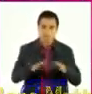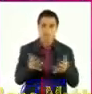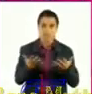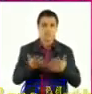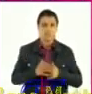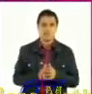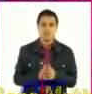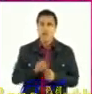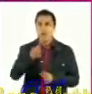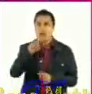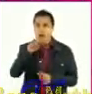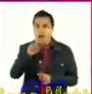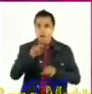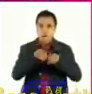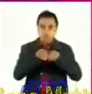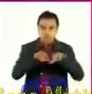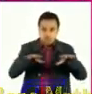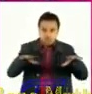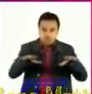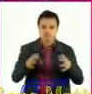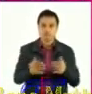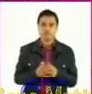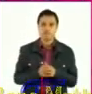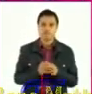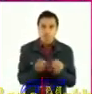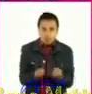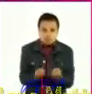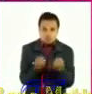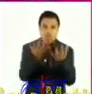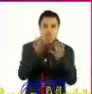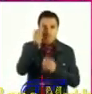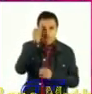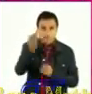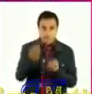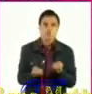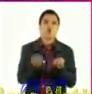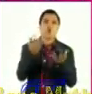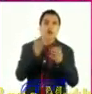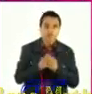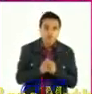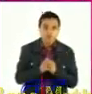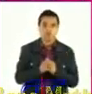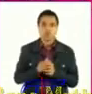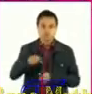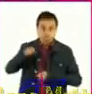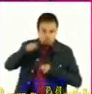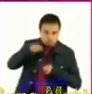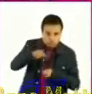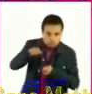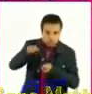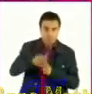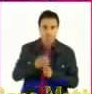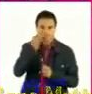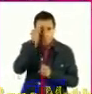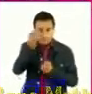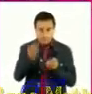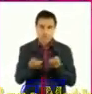meter el sistema de riego, en ver qué tiempo tarda en crecer una planta, en fertilizarla, en regarla.